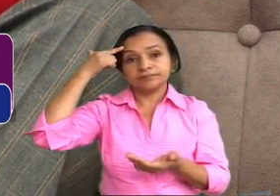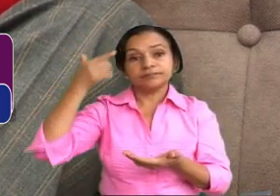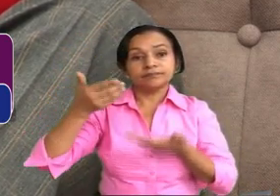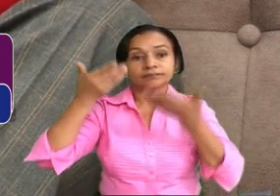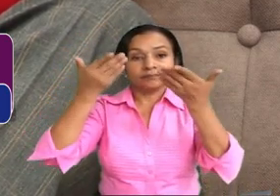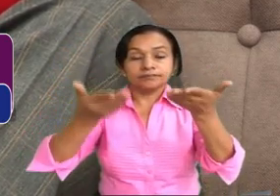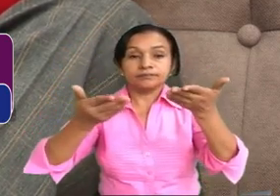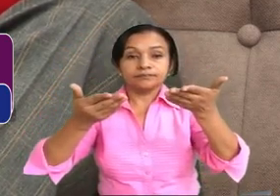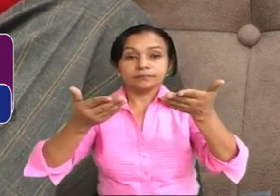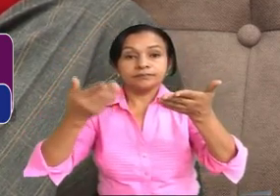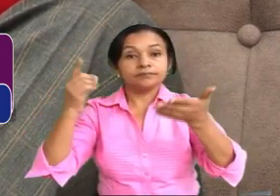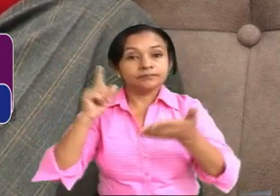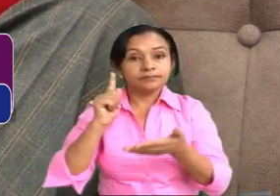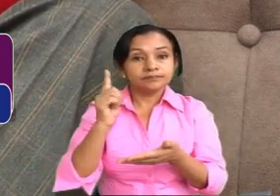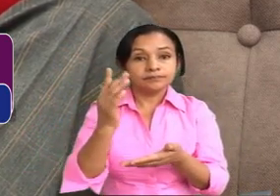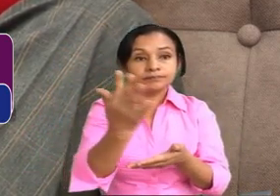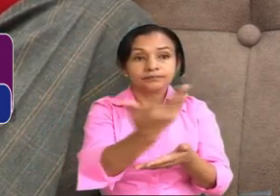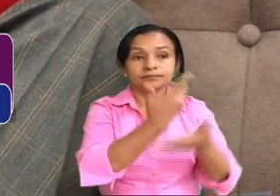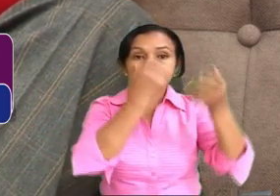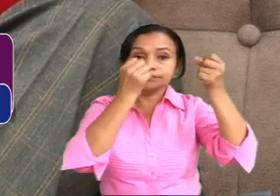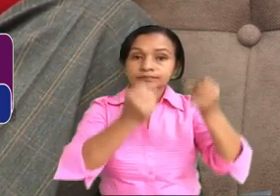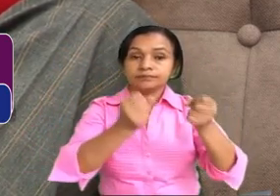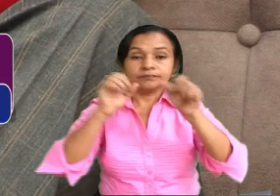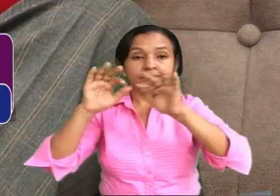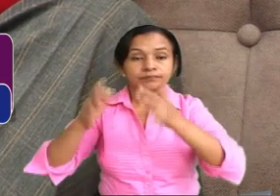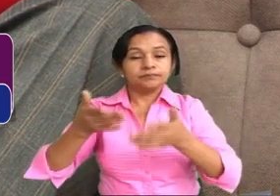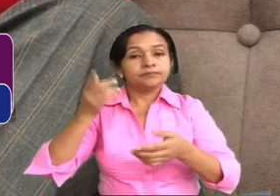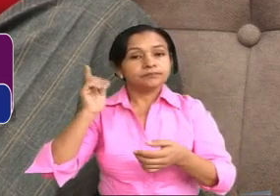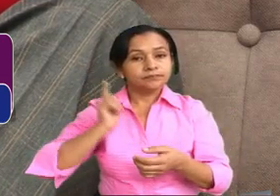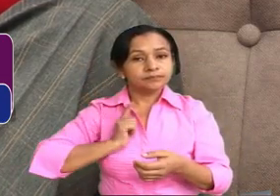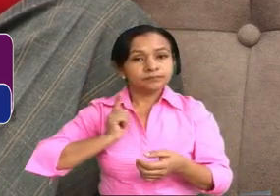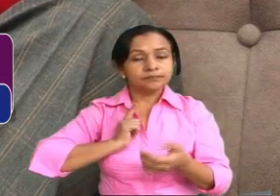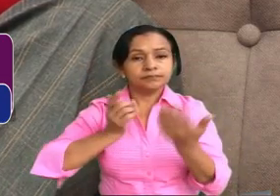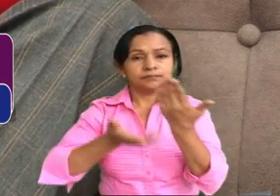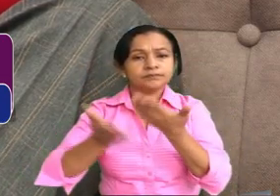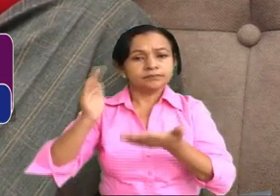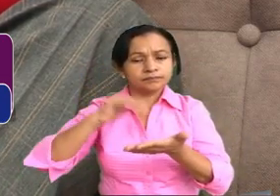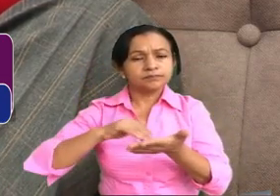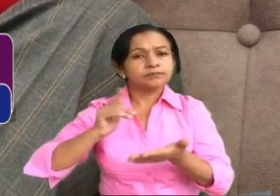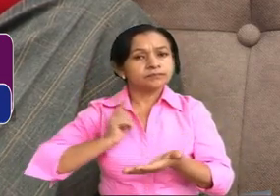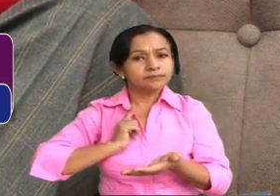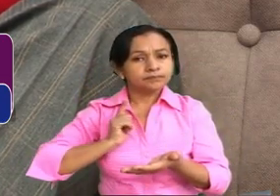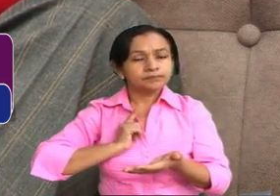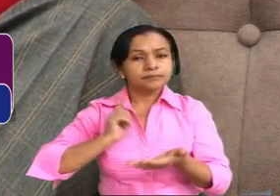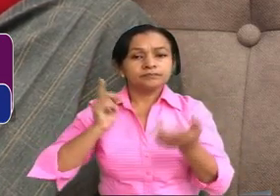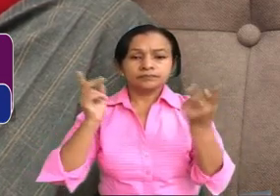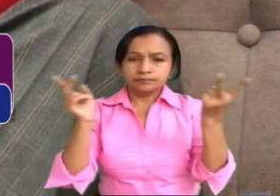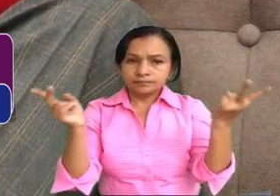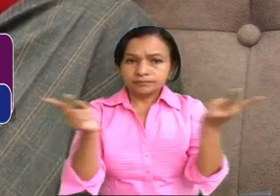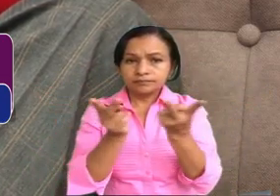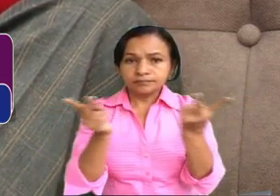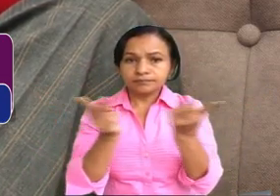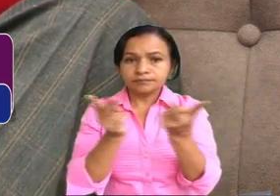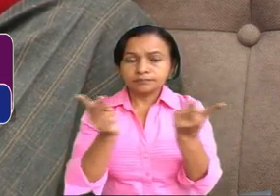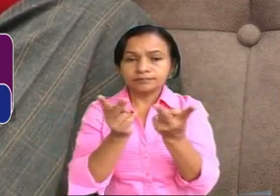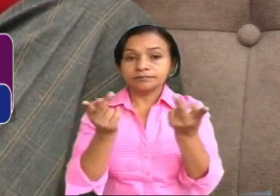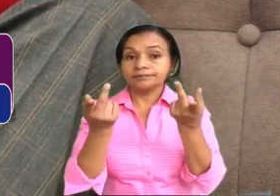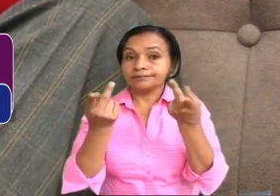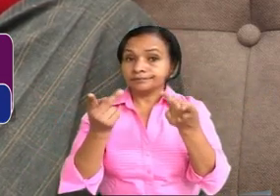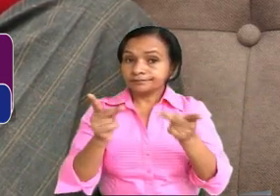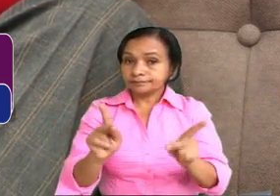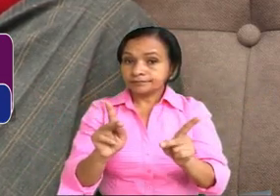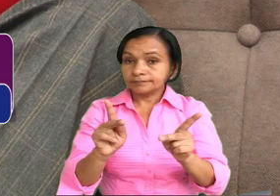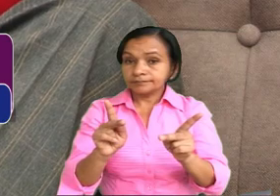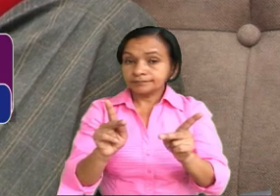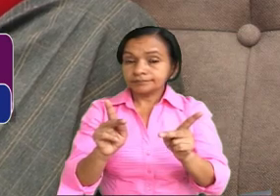una restitución para todos y todos, y retomando, decir aquí estamos, aún vivimos. Sin embargo, la